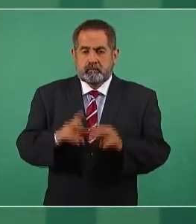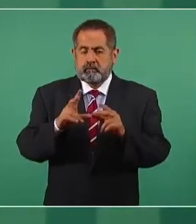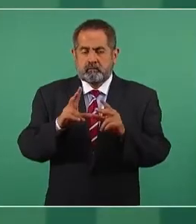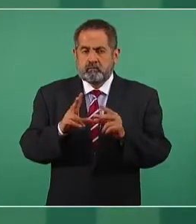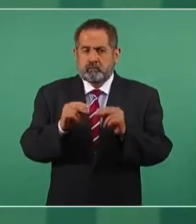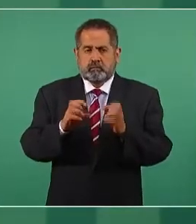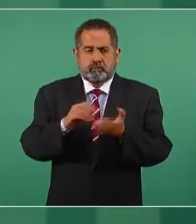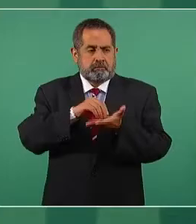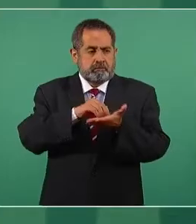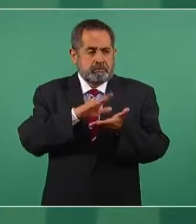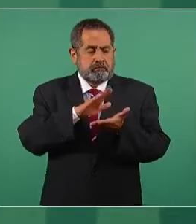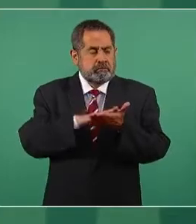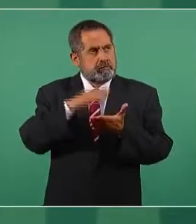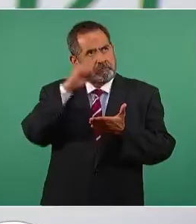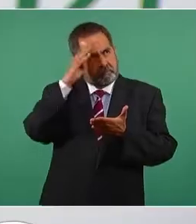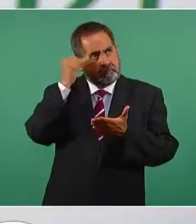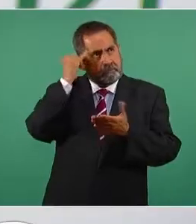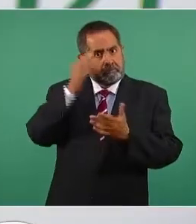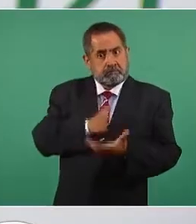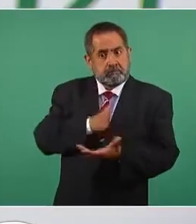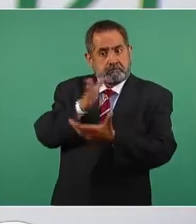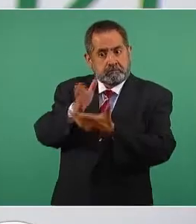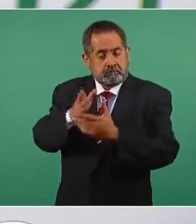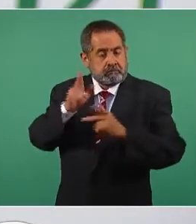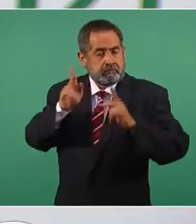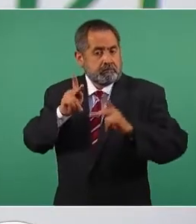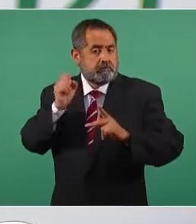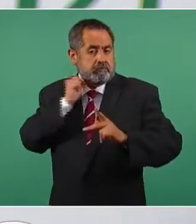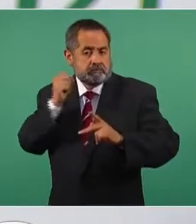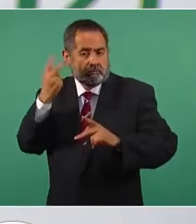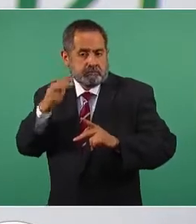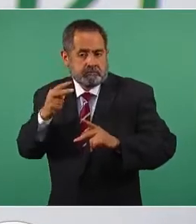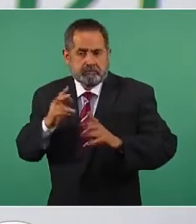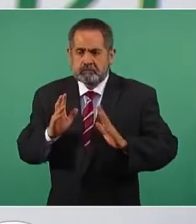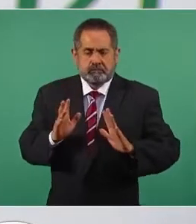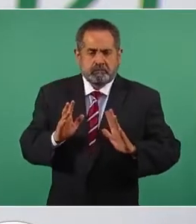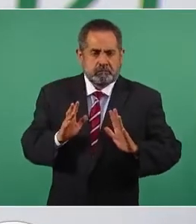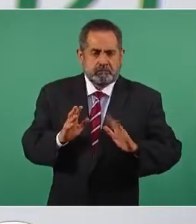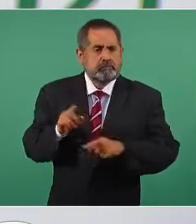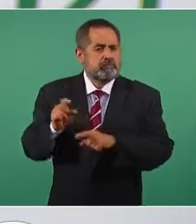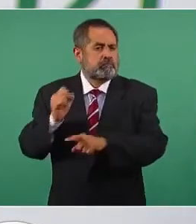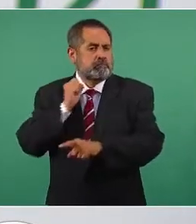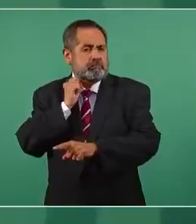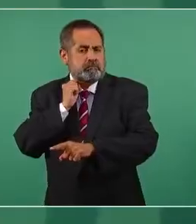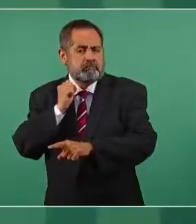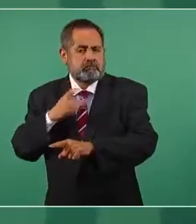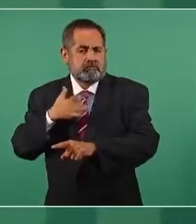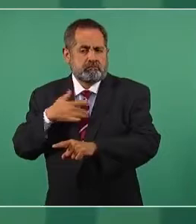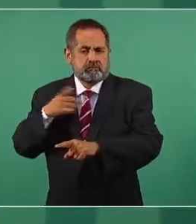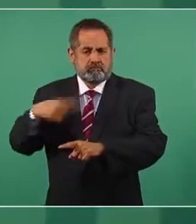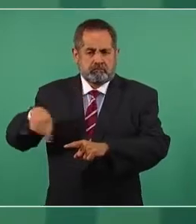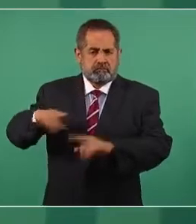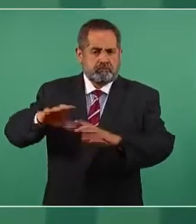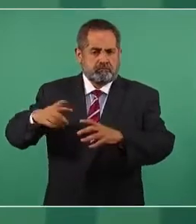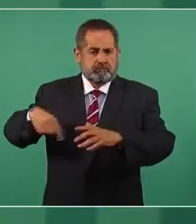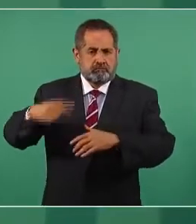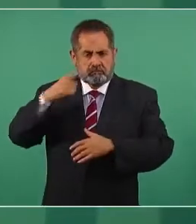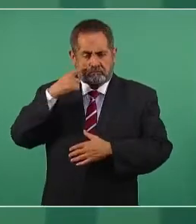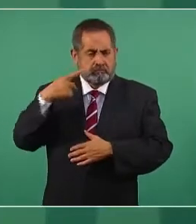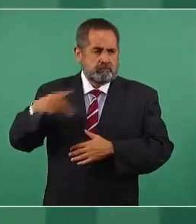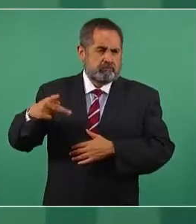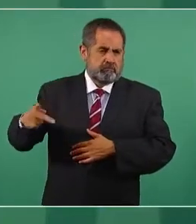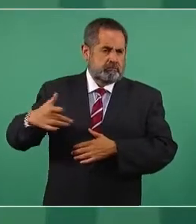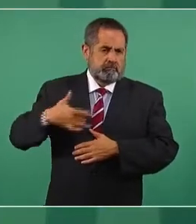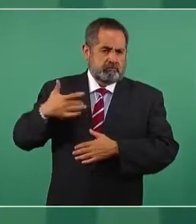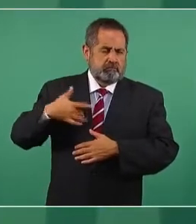previsto, no estuvo previsto que visitara al Senado de la República. El Senado estimó y tomó su propia